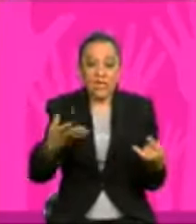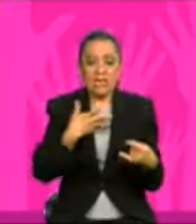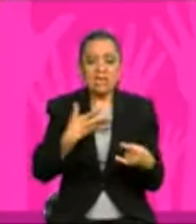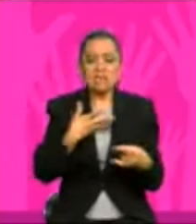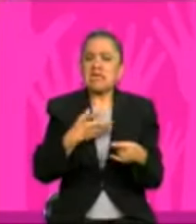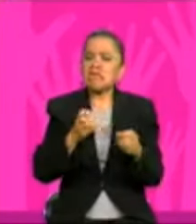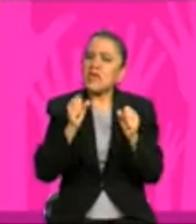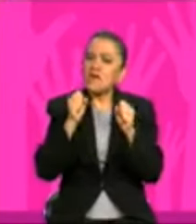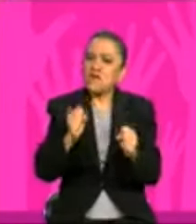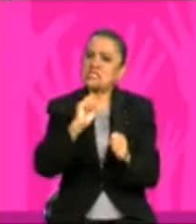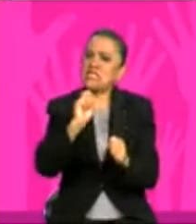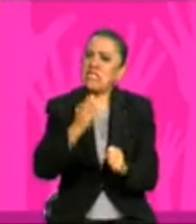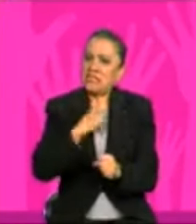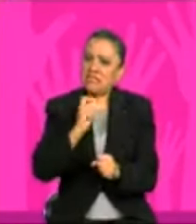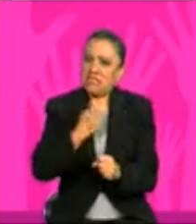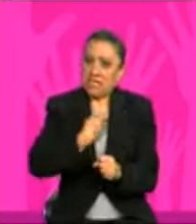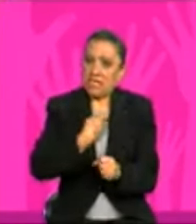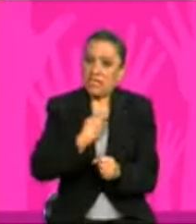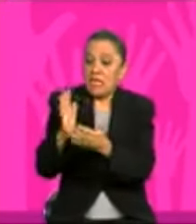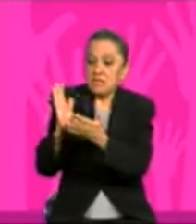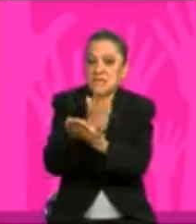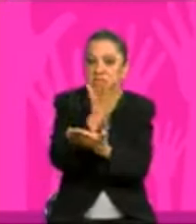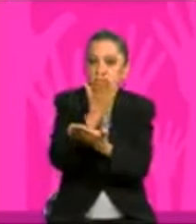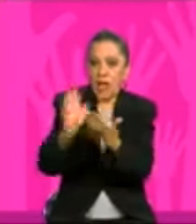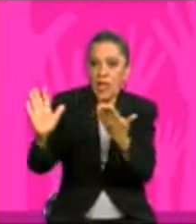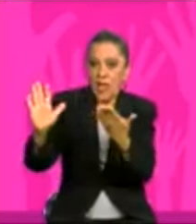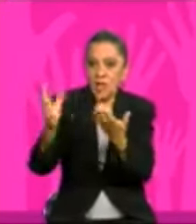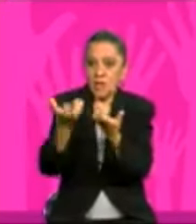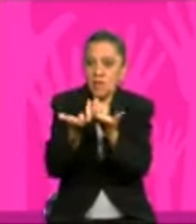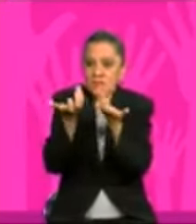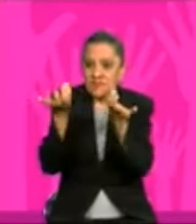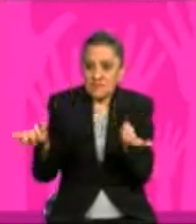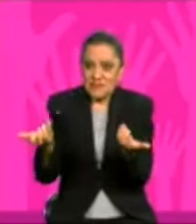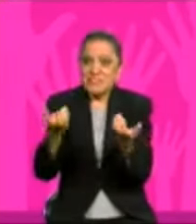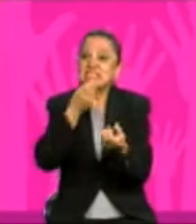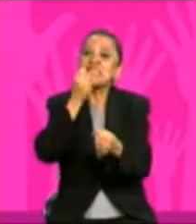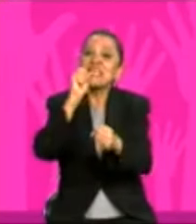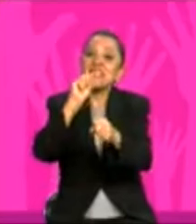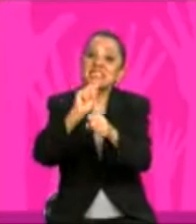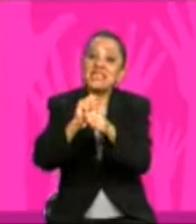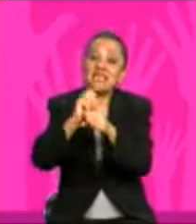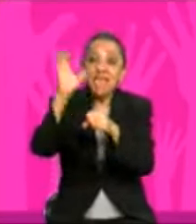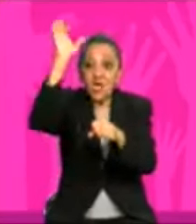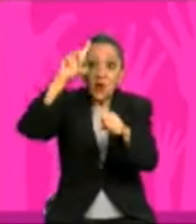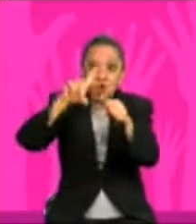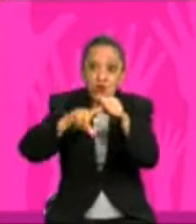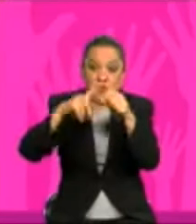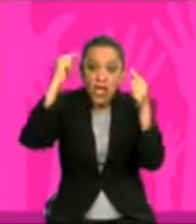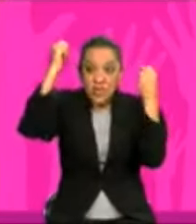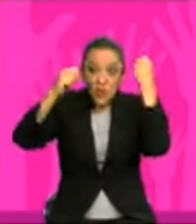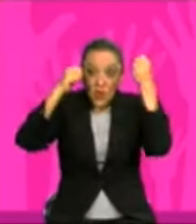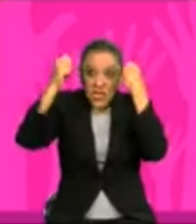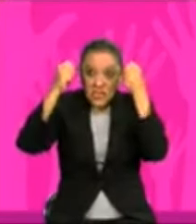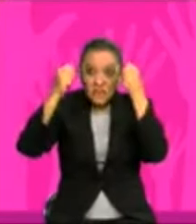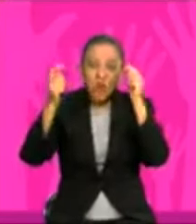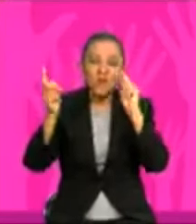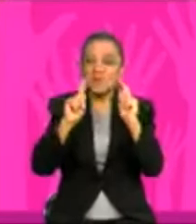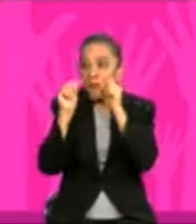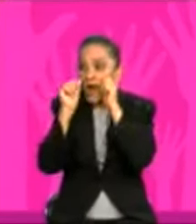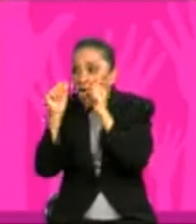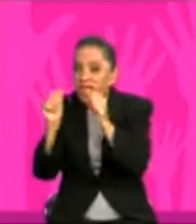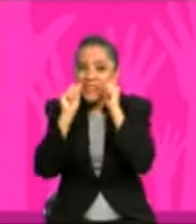identitaria. Separaremos a la Secretaría de Cultura y Turismo para atender de manera más eficaz a cada uno